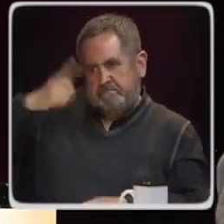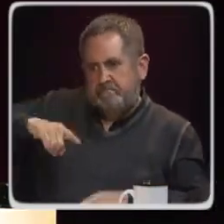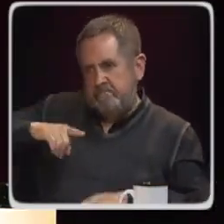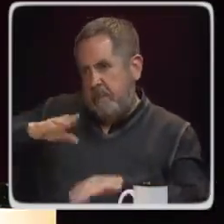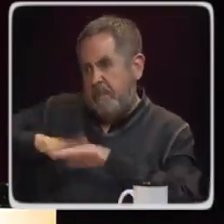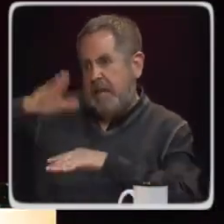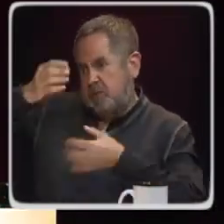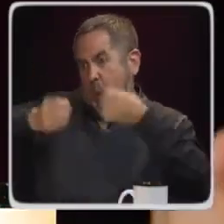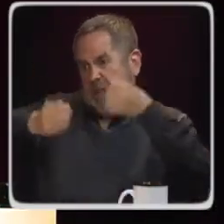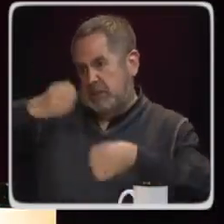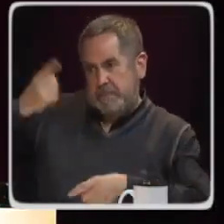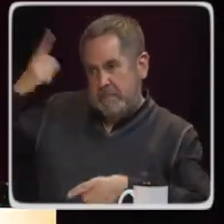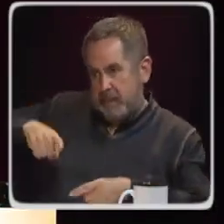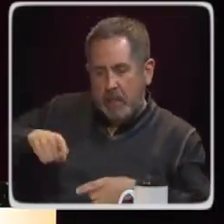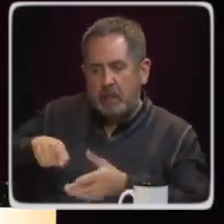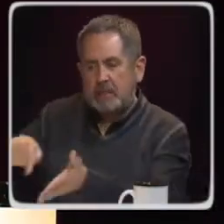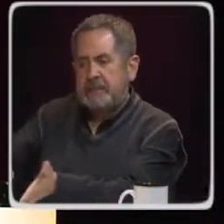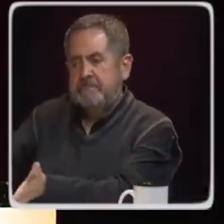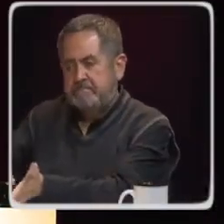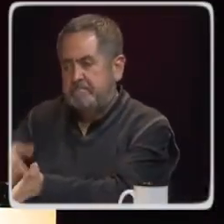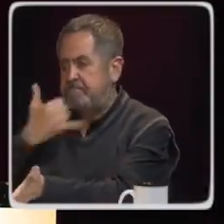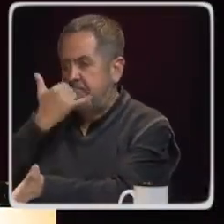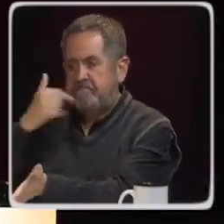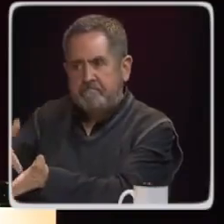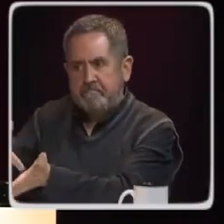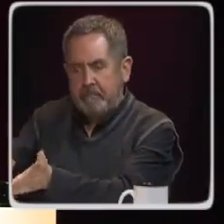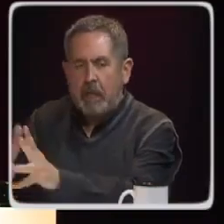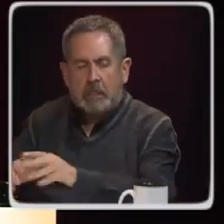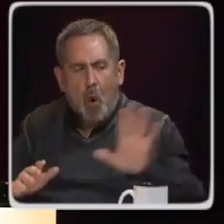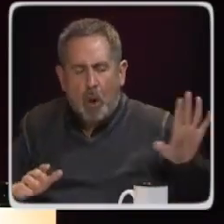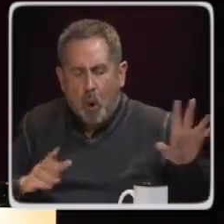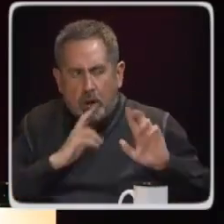perteneciente a la comunidad de las personas sordas.